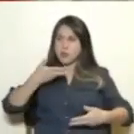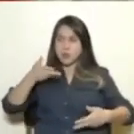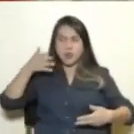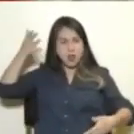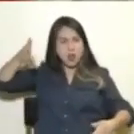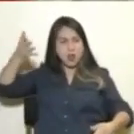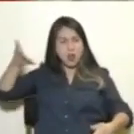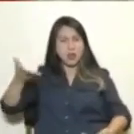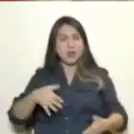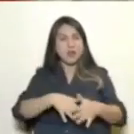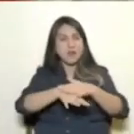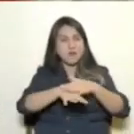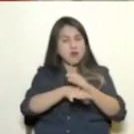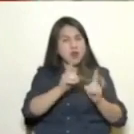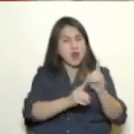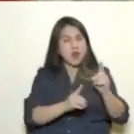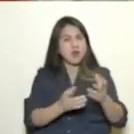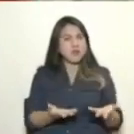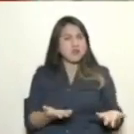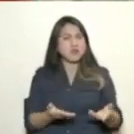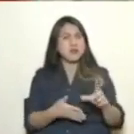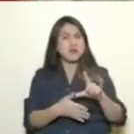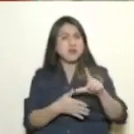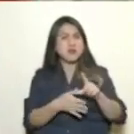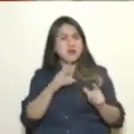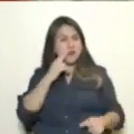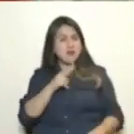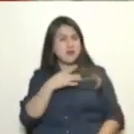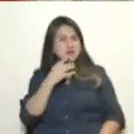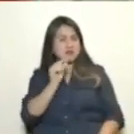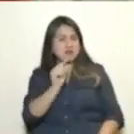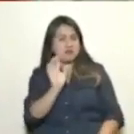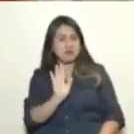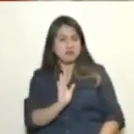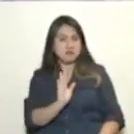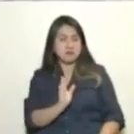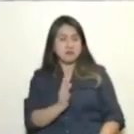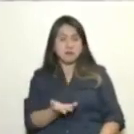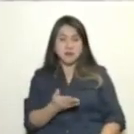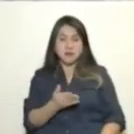capaz de influir algo? O sea, es irrelevante Latinoamérica. Para decirlo con mucha franqueza,